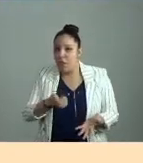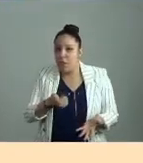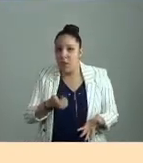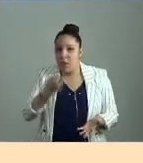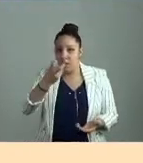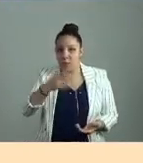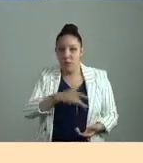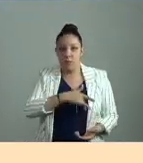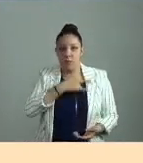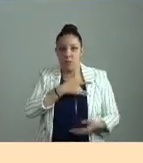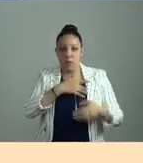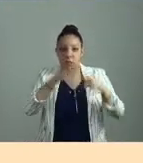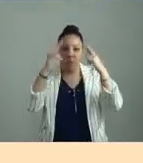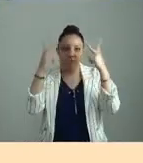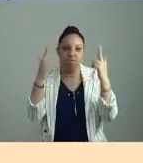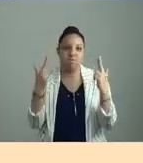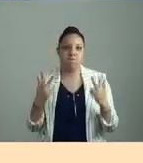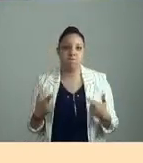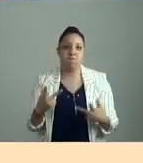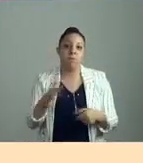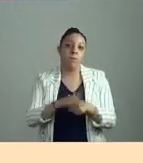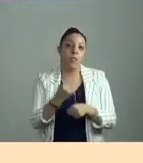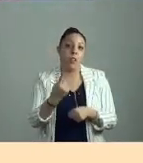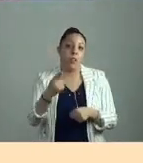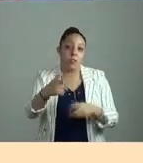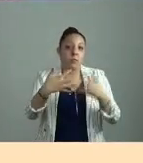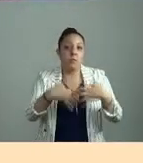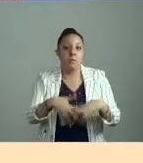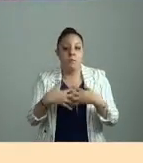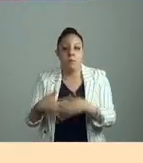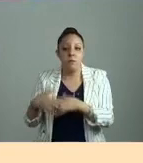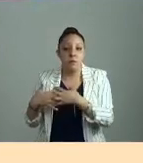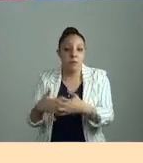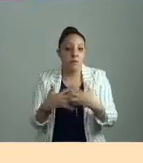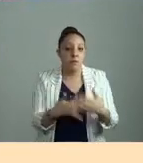industrialización sobre todo la industrialización no